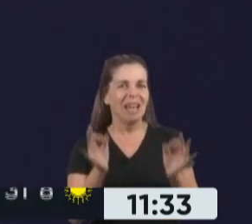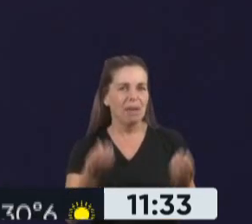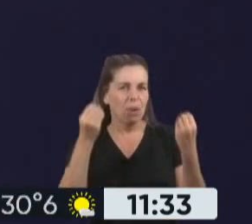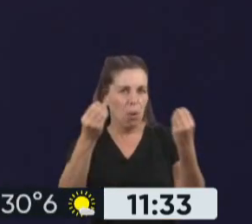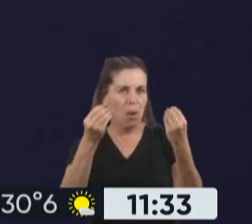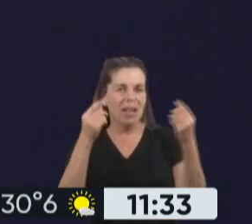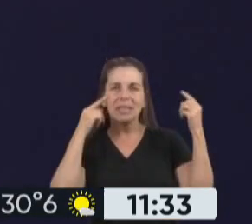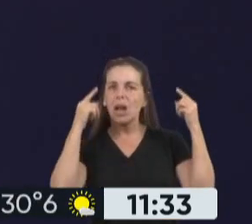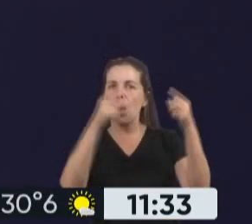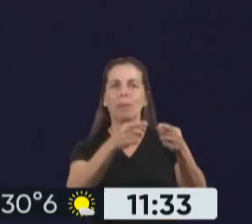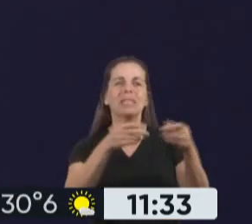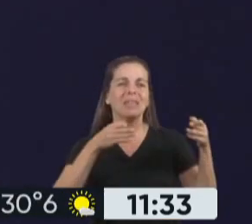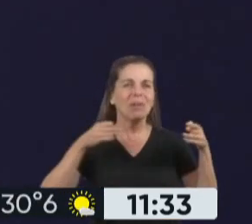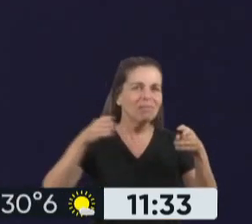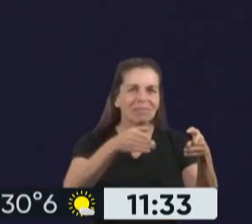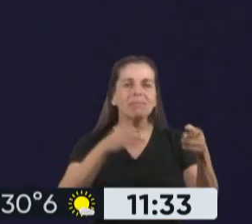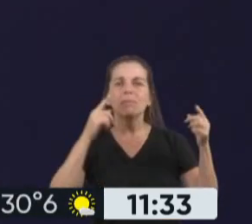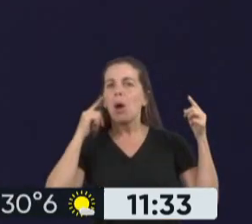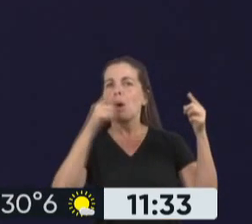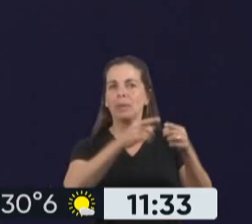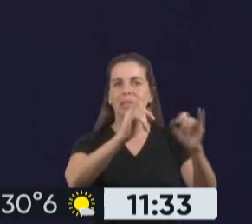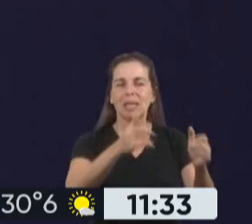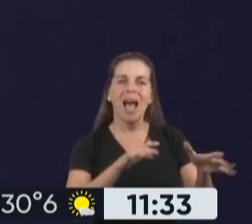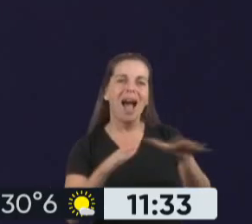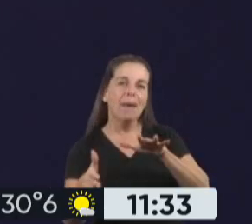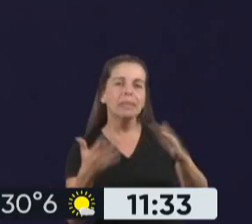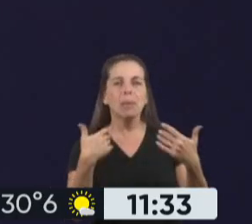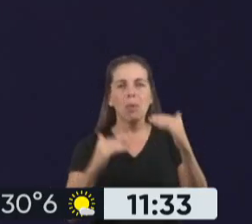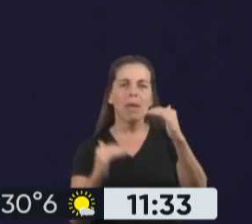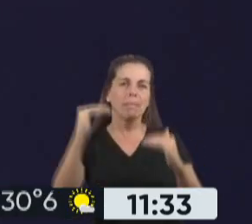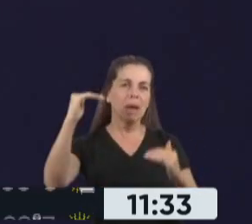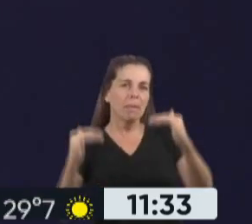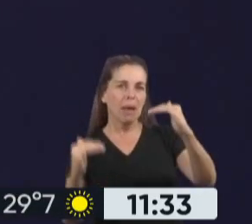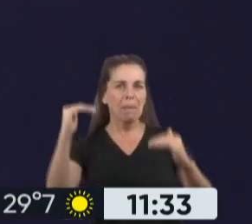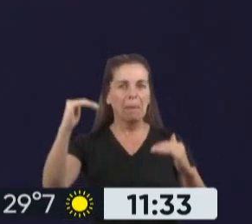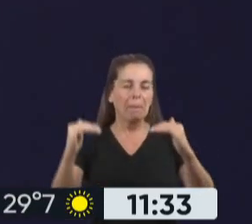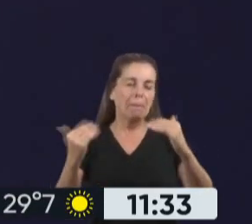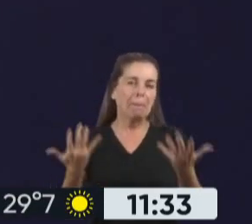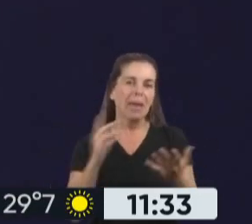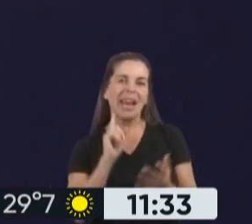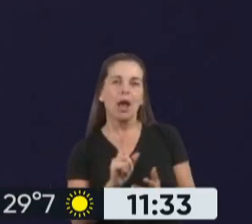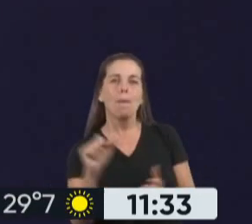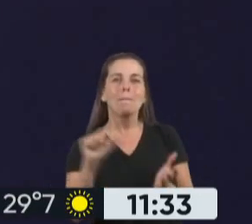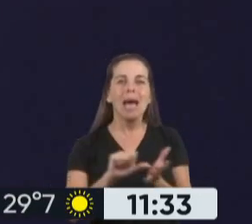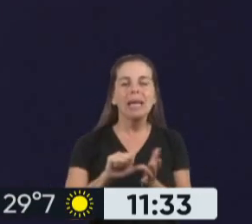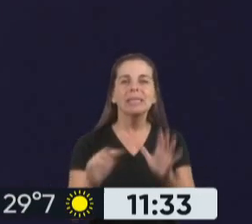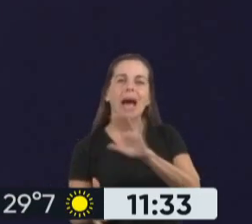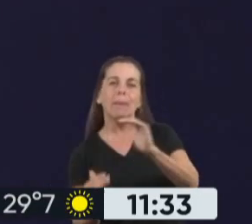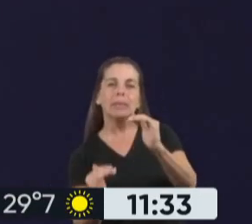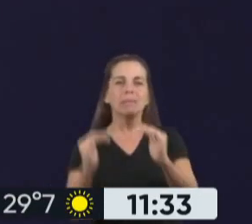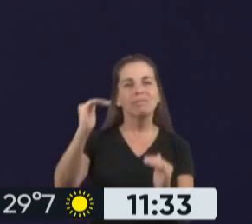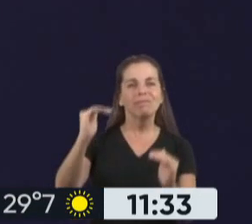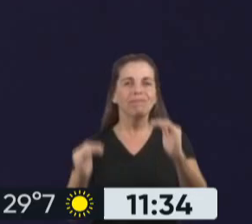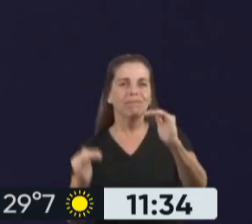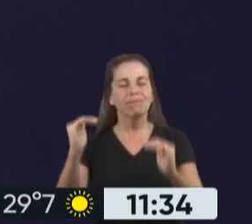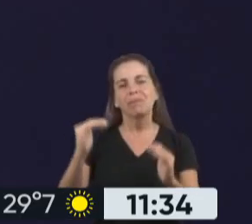del camino, independientemente de que por momentos el riesgo país pueda subir un poco más o tener algún tipo de volatilidad